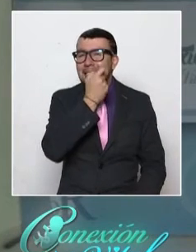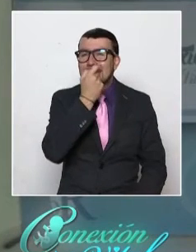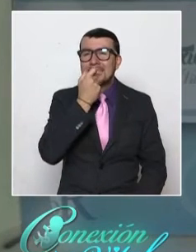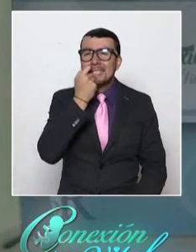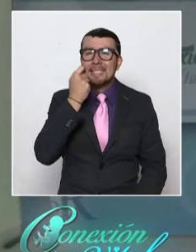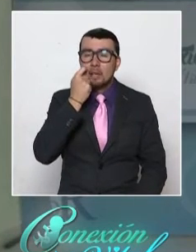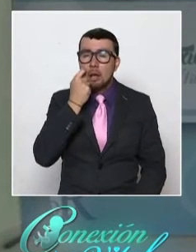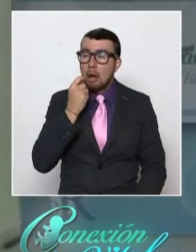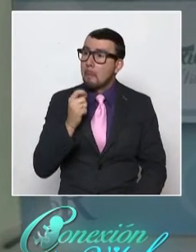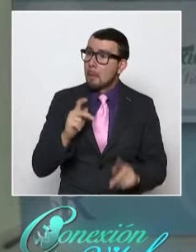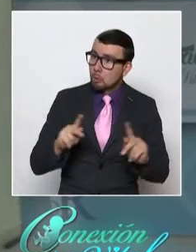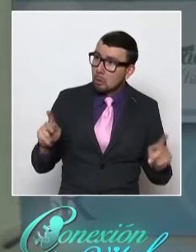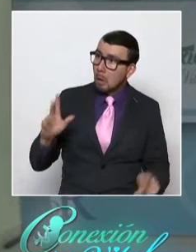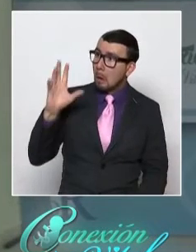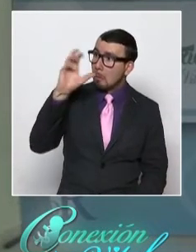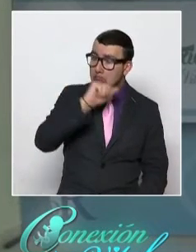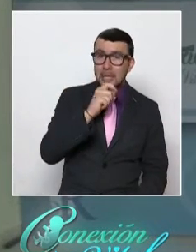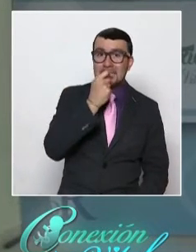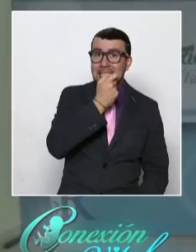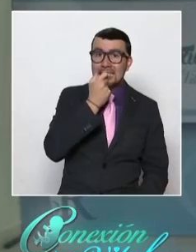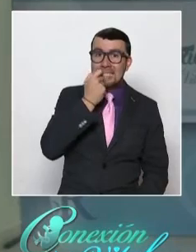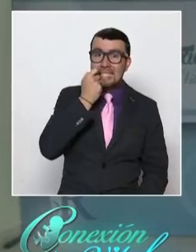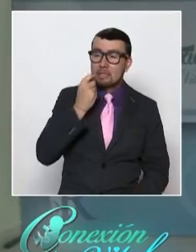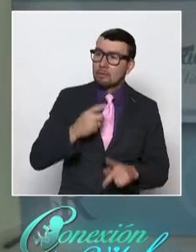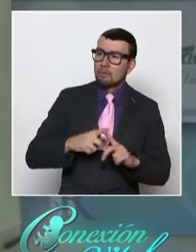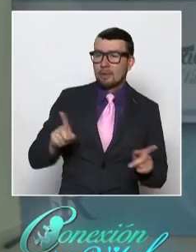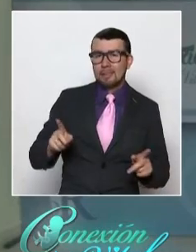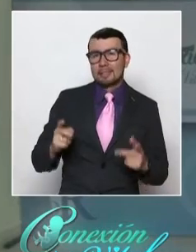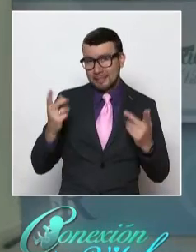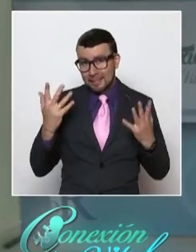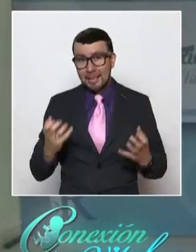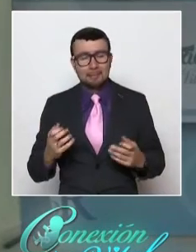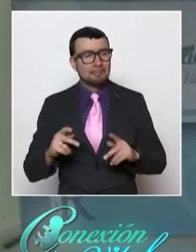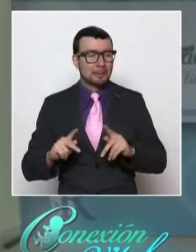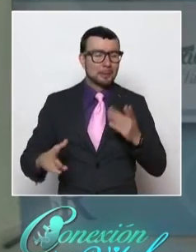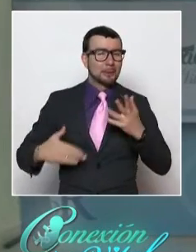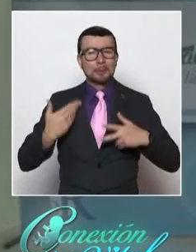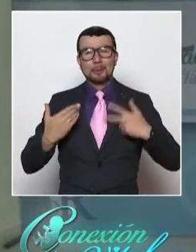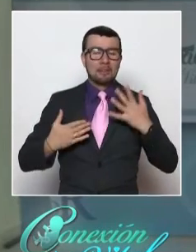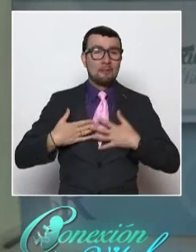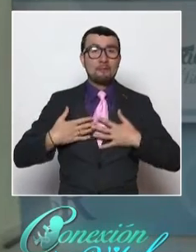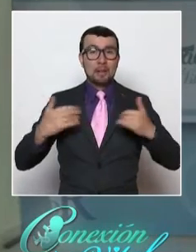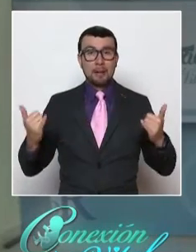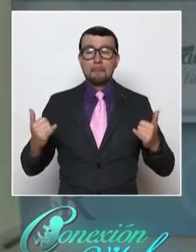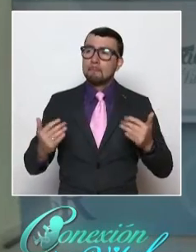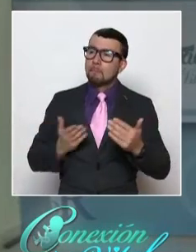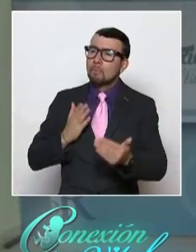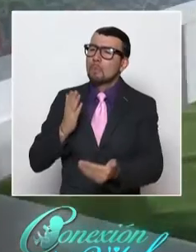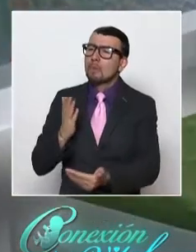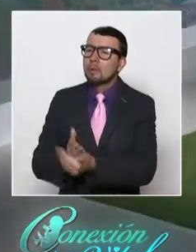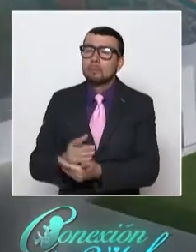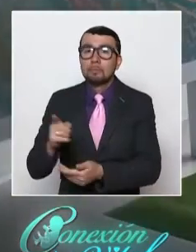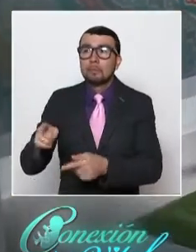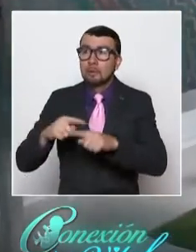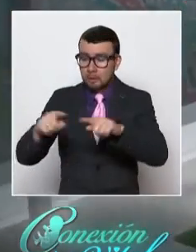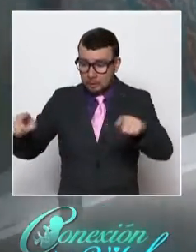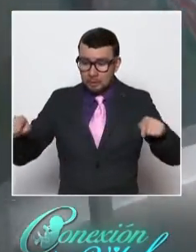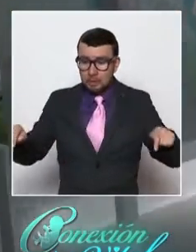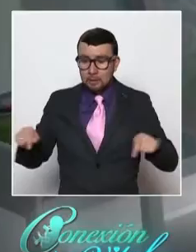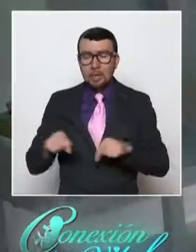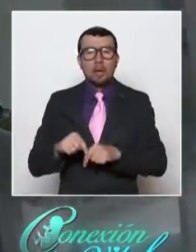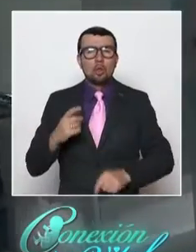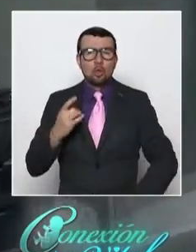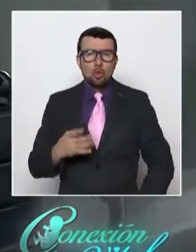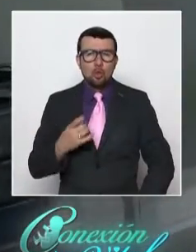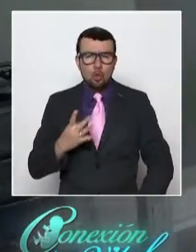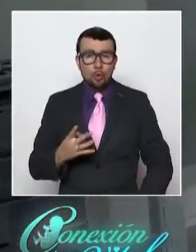concepto de la odontología acá porque queremos que la gente realmente lo disfrute. Vamos a entrar a las salas del dolor. Acá